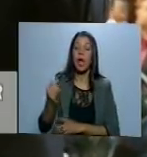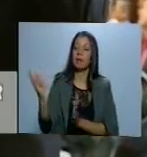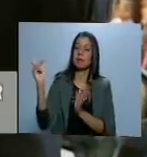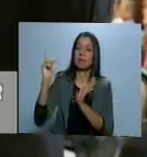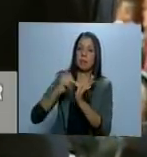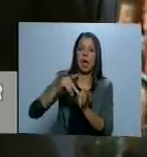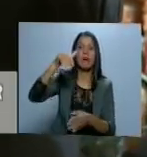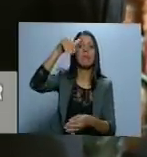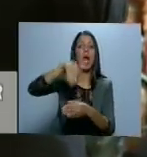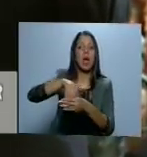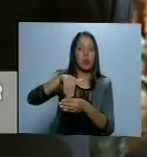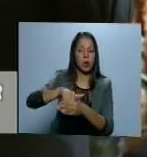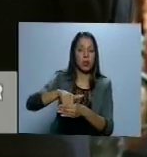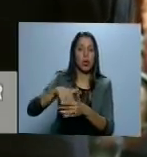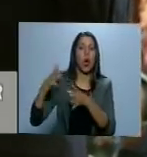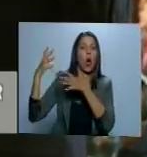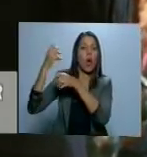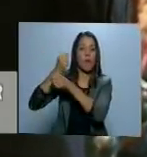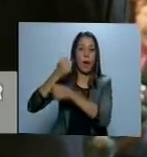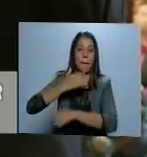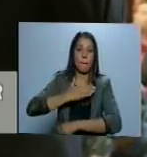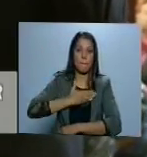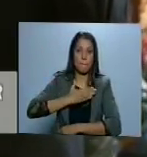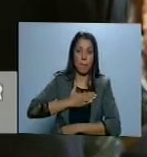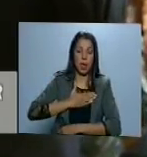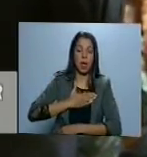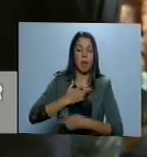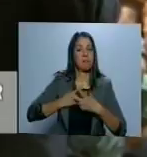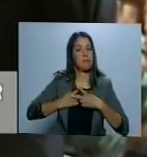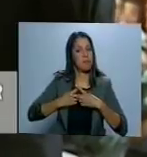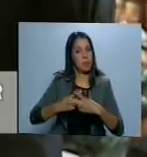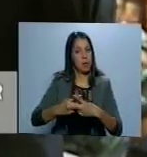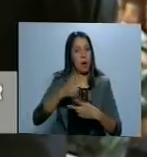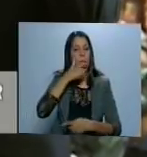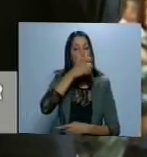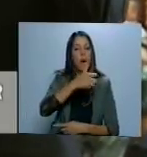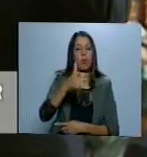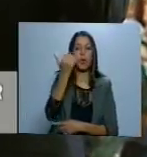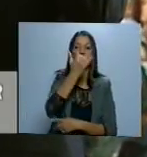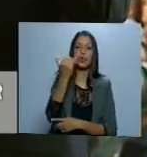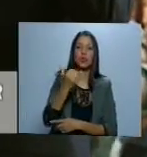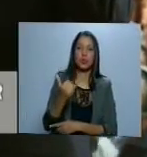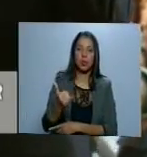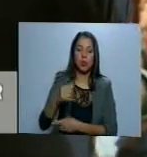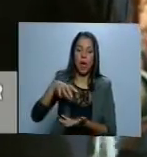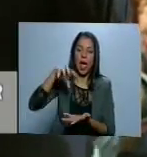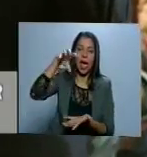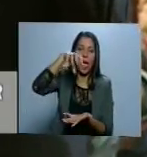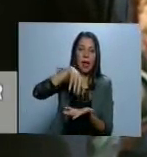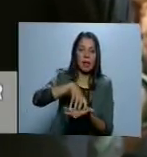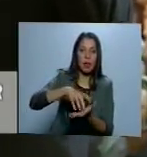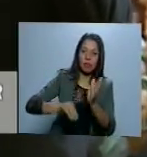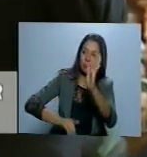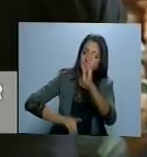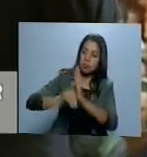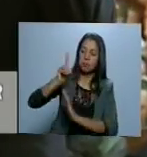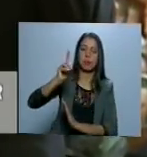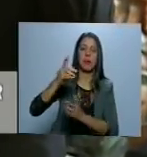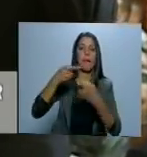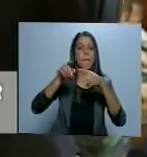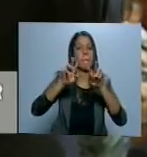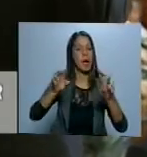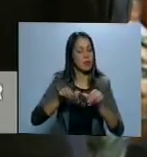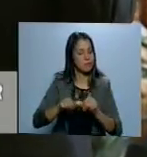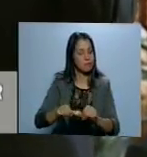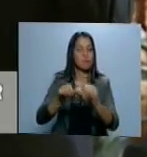este proyecto, el proyecto bolivariano, la voluntad de que el Zulia sea un estado seguro, próspero y que esté siempre en paz.